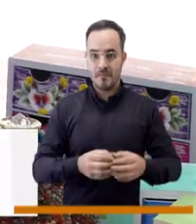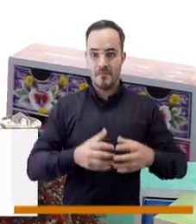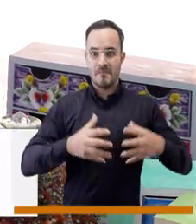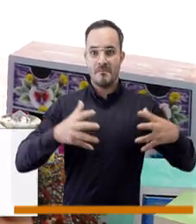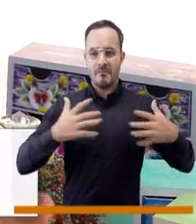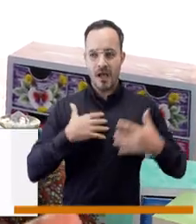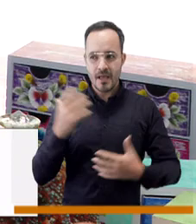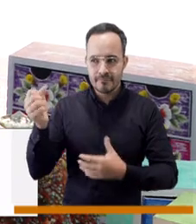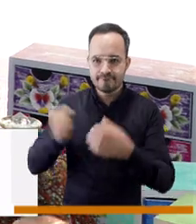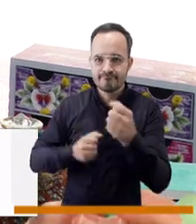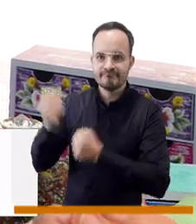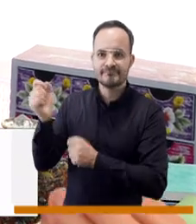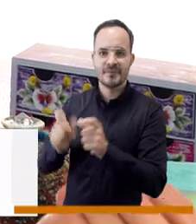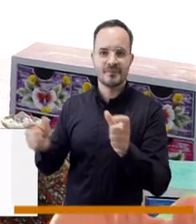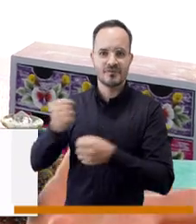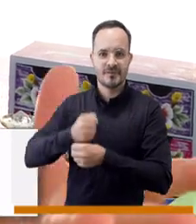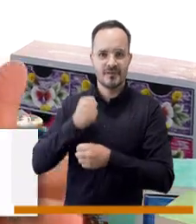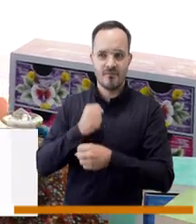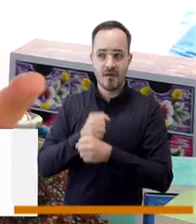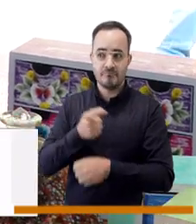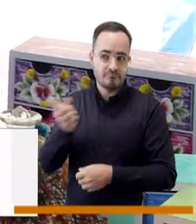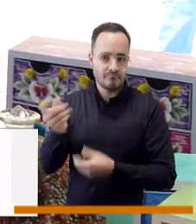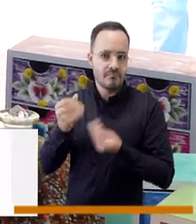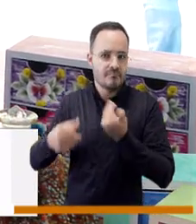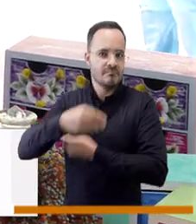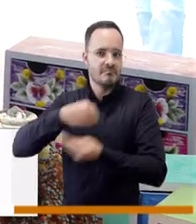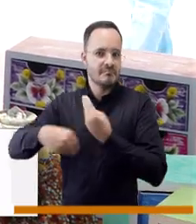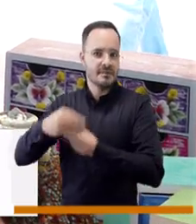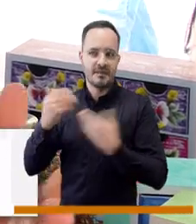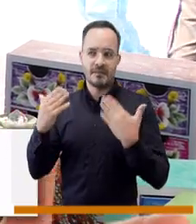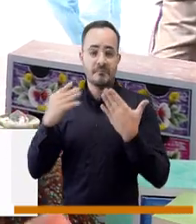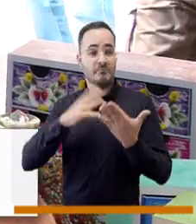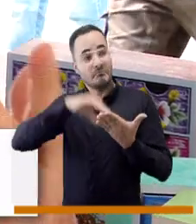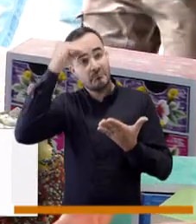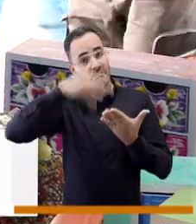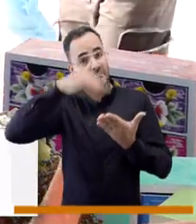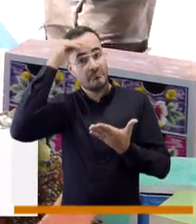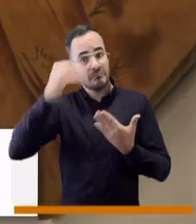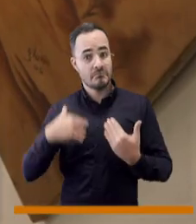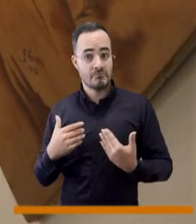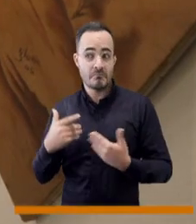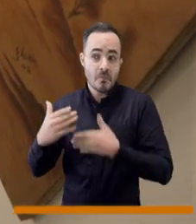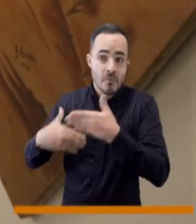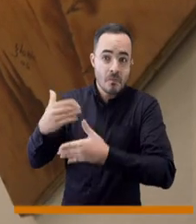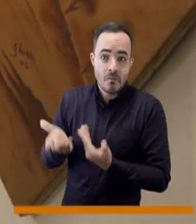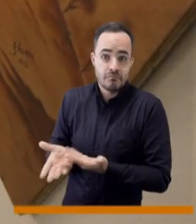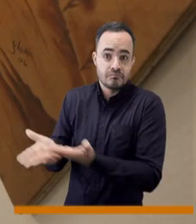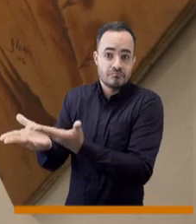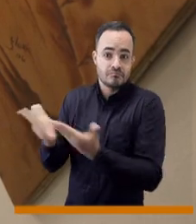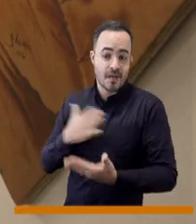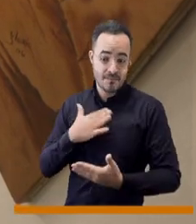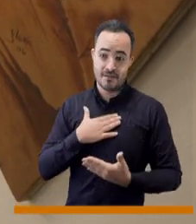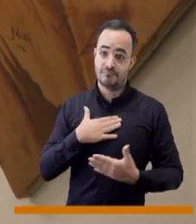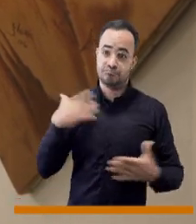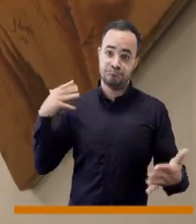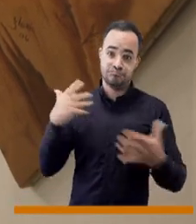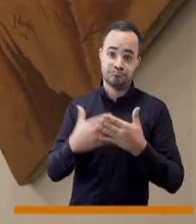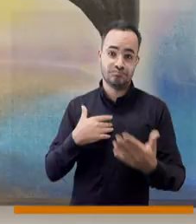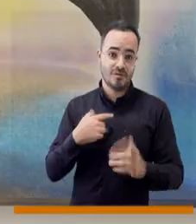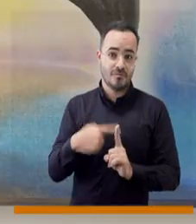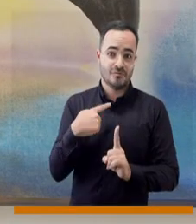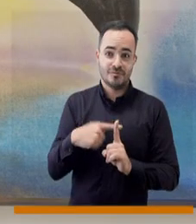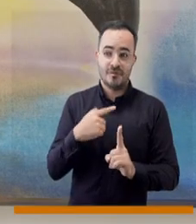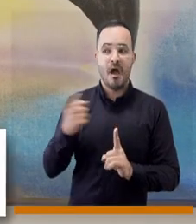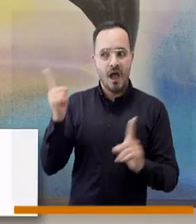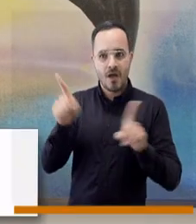yo pues, conseguir personal para que se ayuden y se sirvan de toda esta enseñanza, de todo